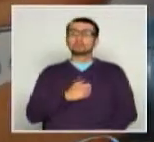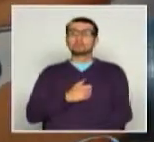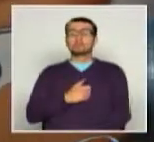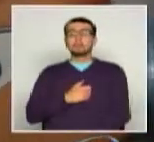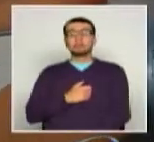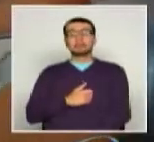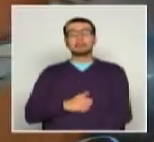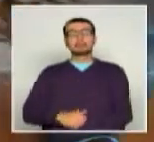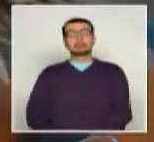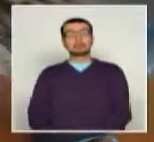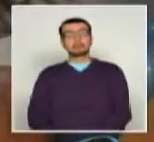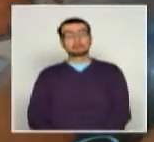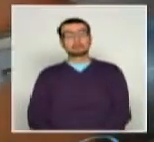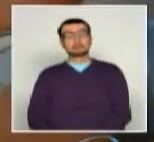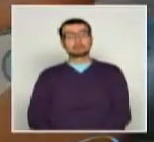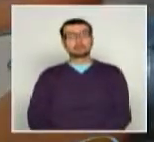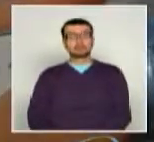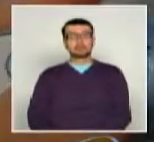se llama?